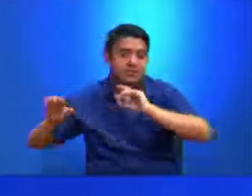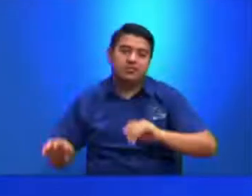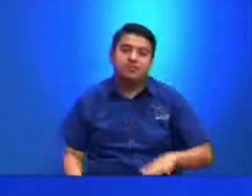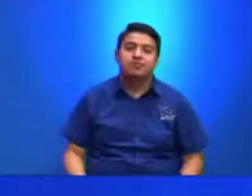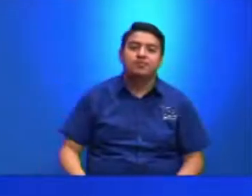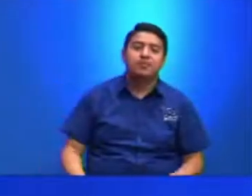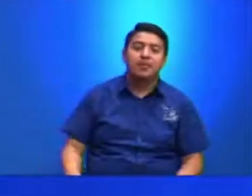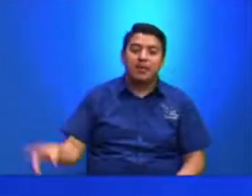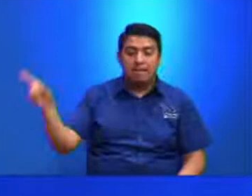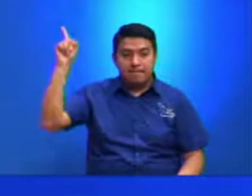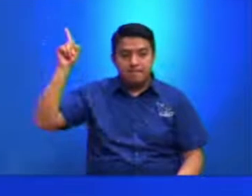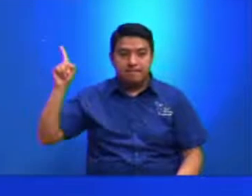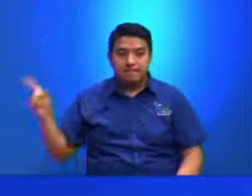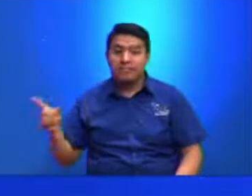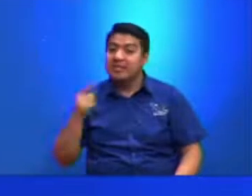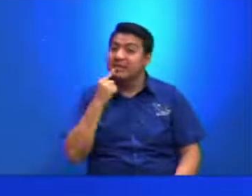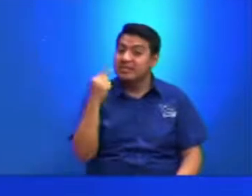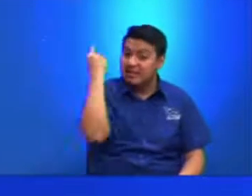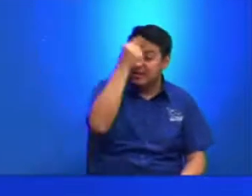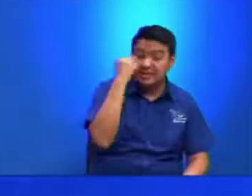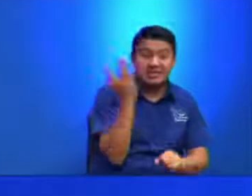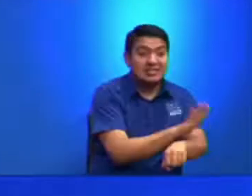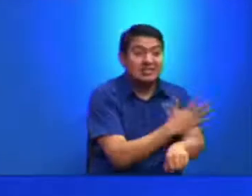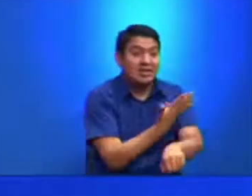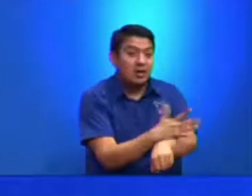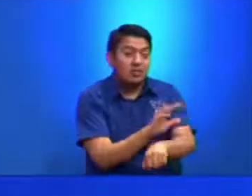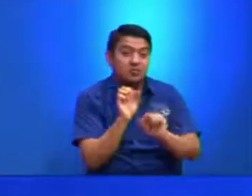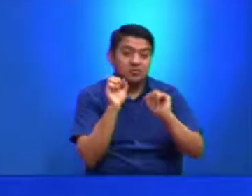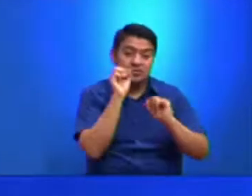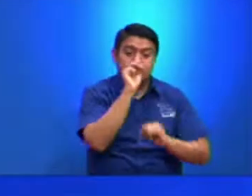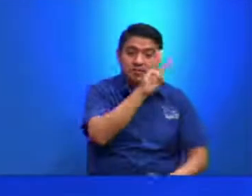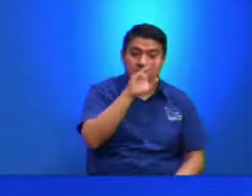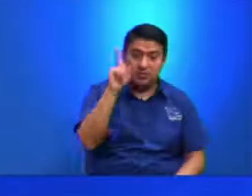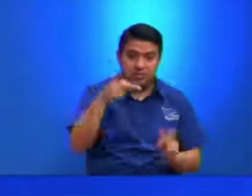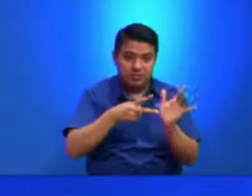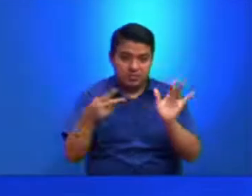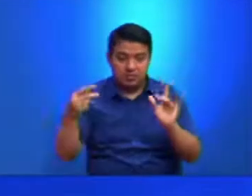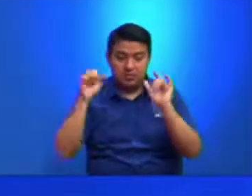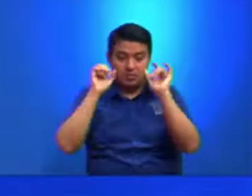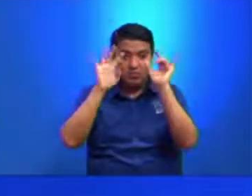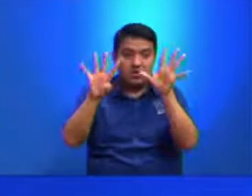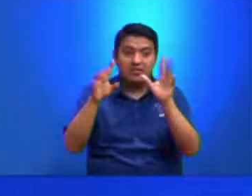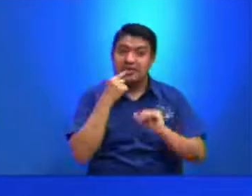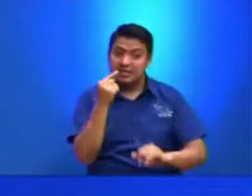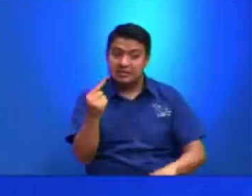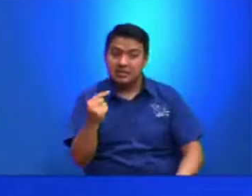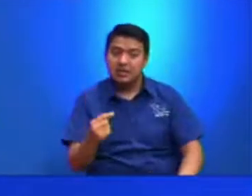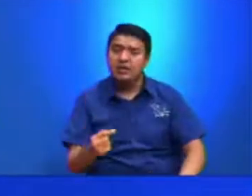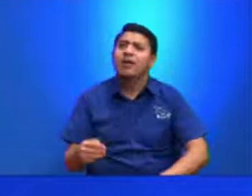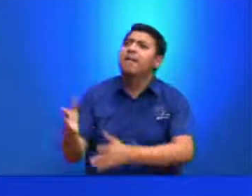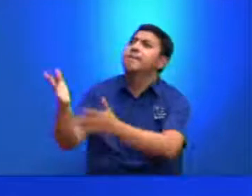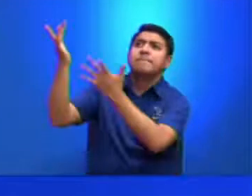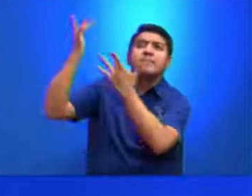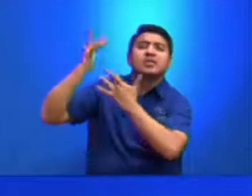Jehová, porque estoy en angustia. Se han consumido de tristeza. Mis ojos, o